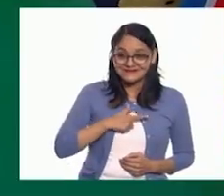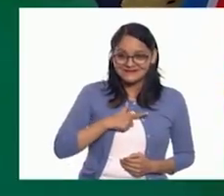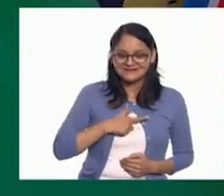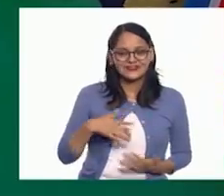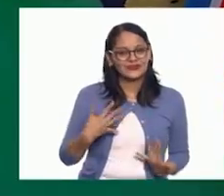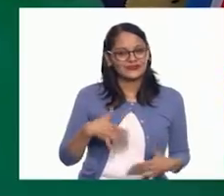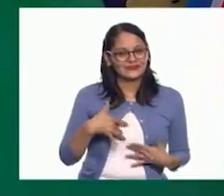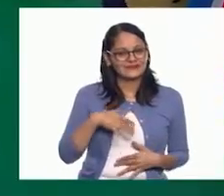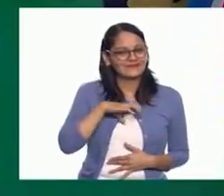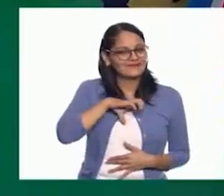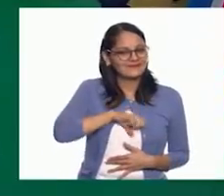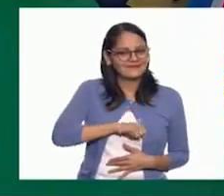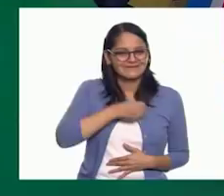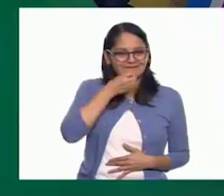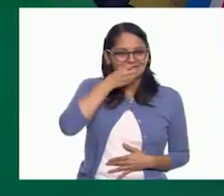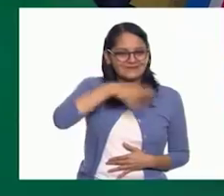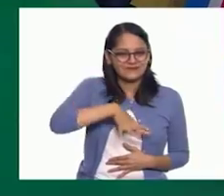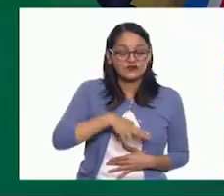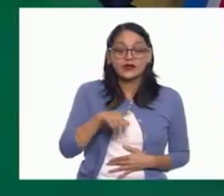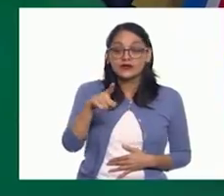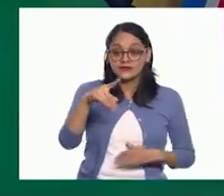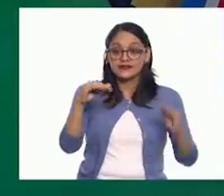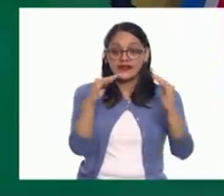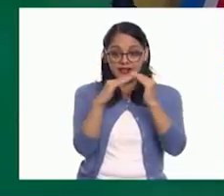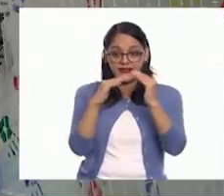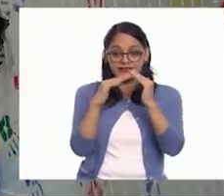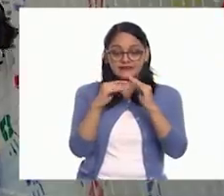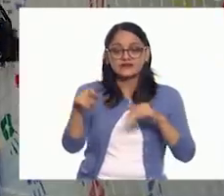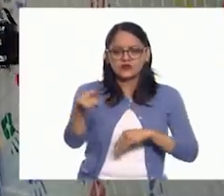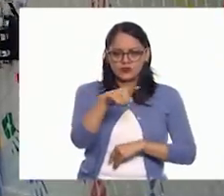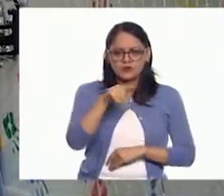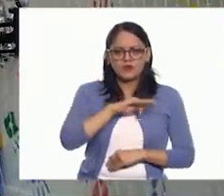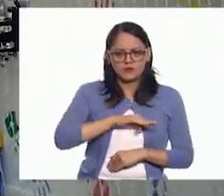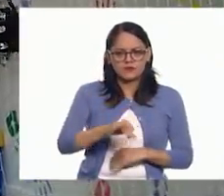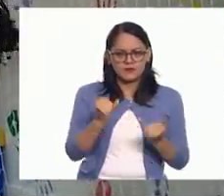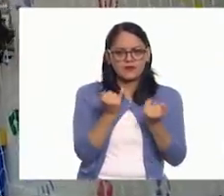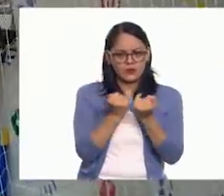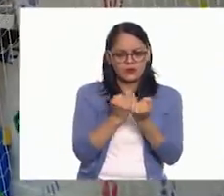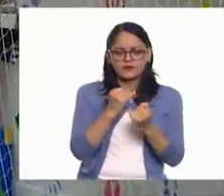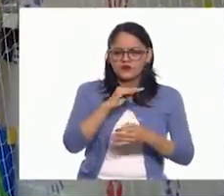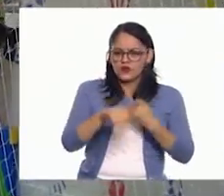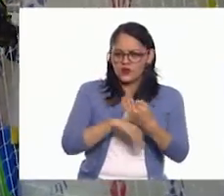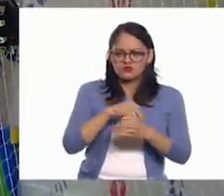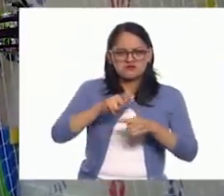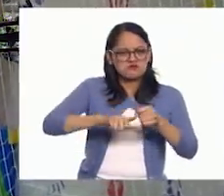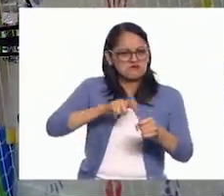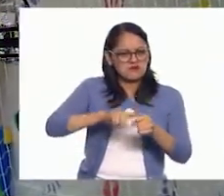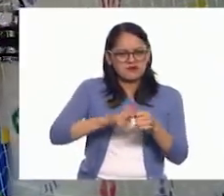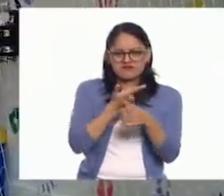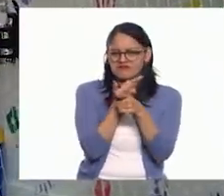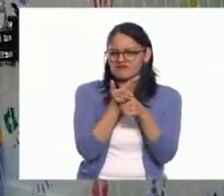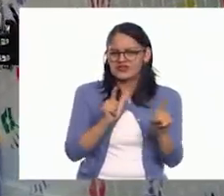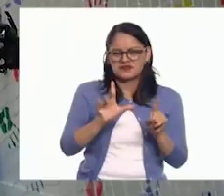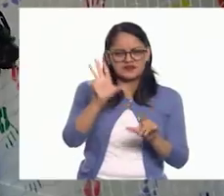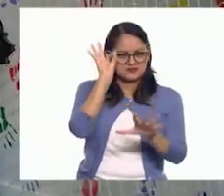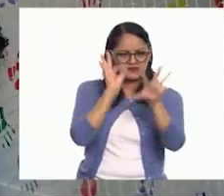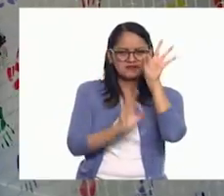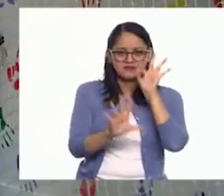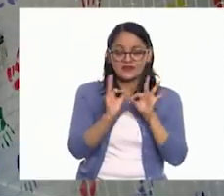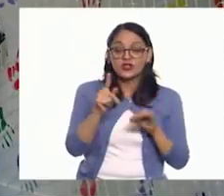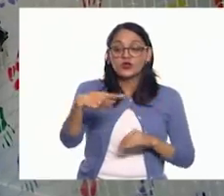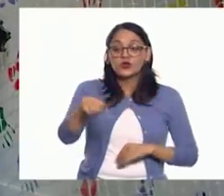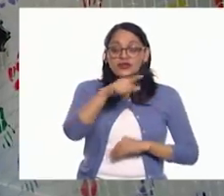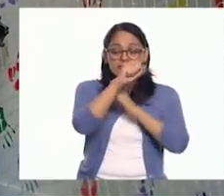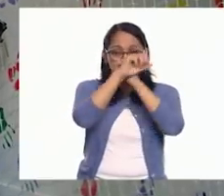encantó. Entonces, bravo. En casita, ustedes pueden poner todos los animales que quieran,